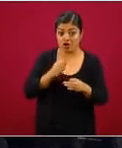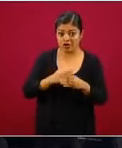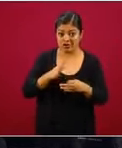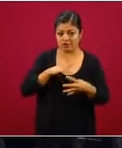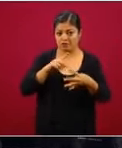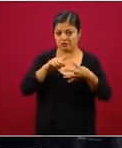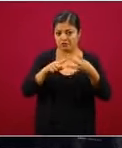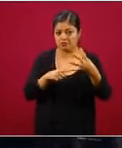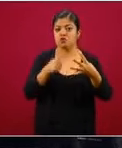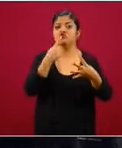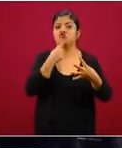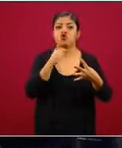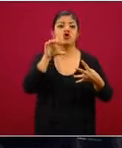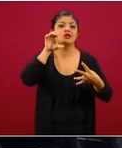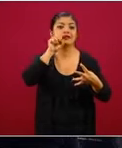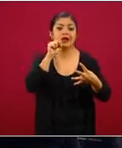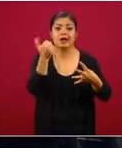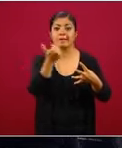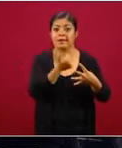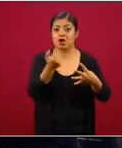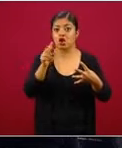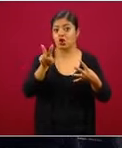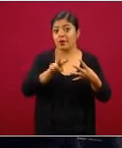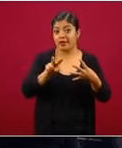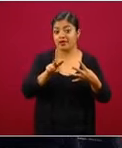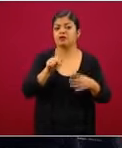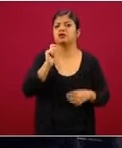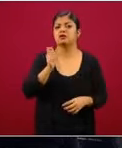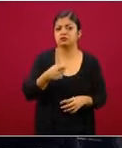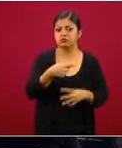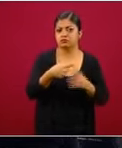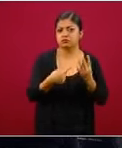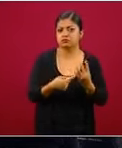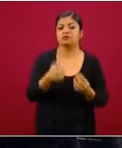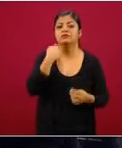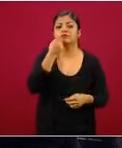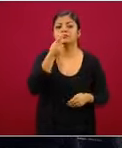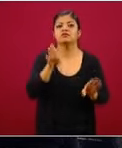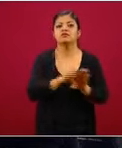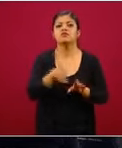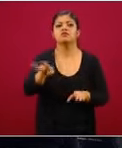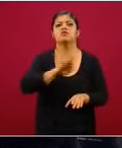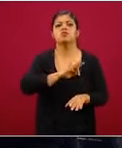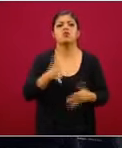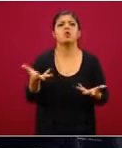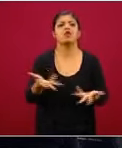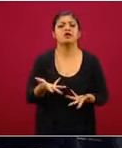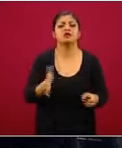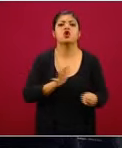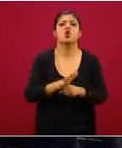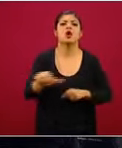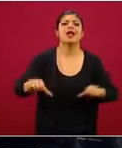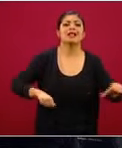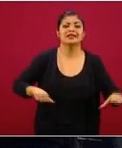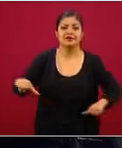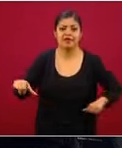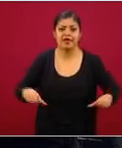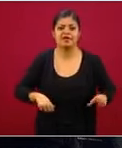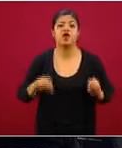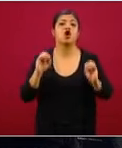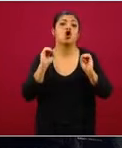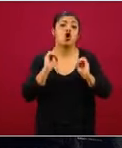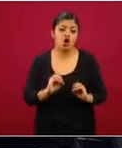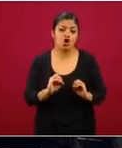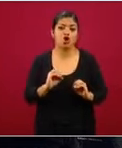4, rojo, naranja, amarillo o verde, a su vez representa las acciones, actividades o